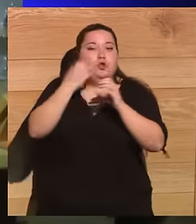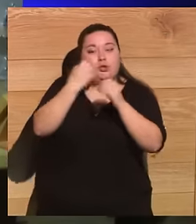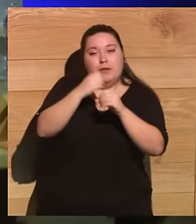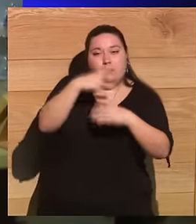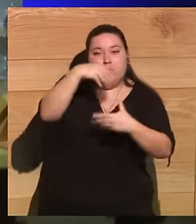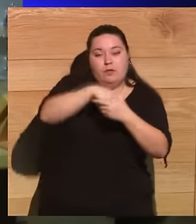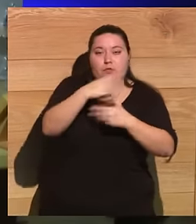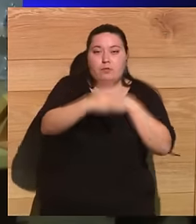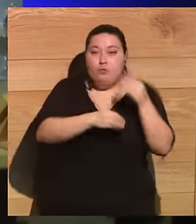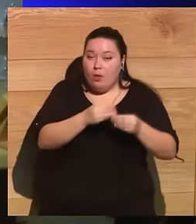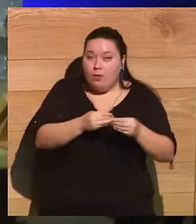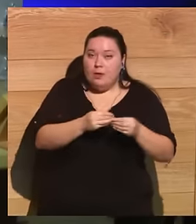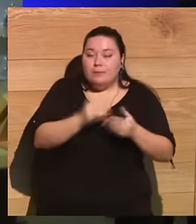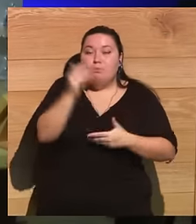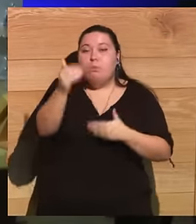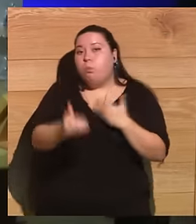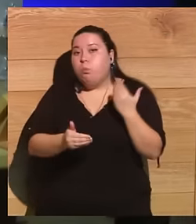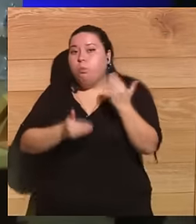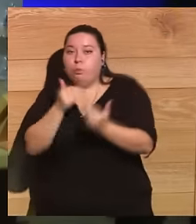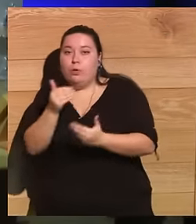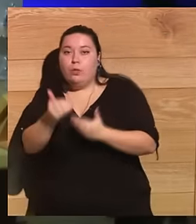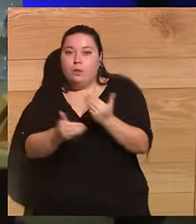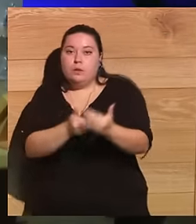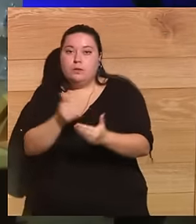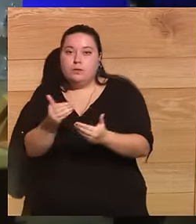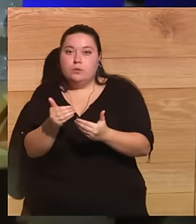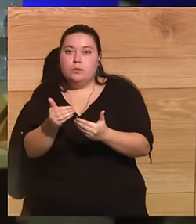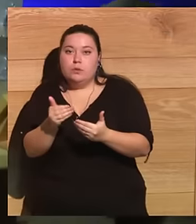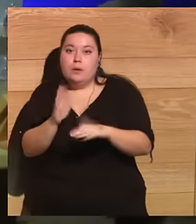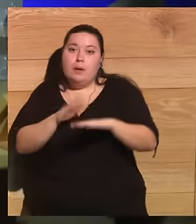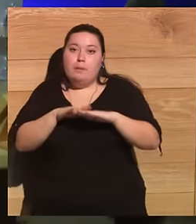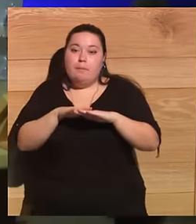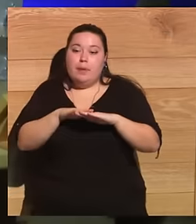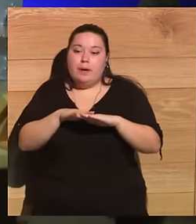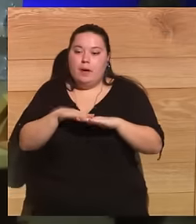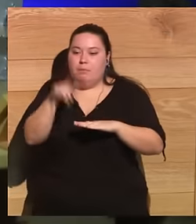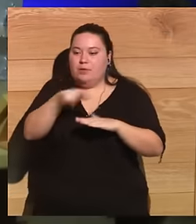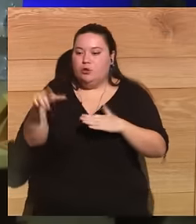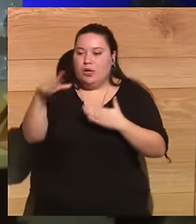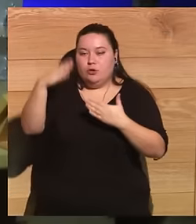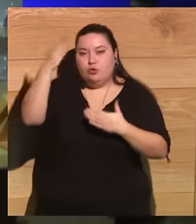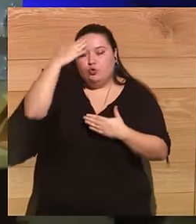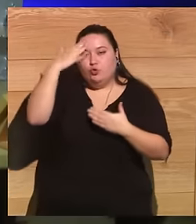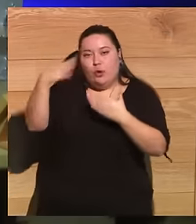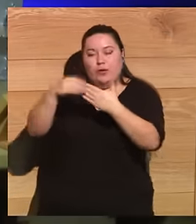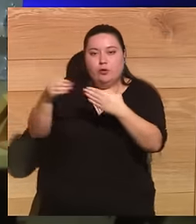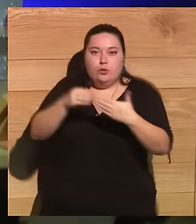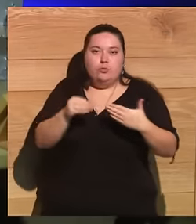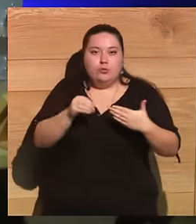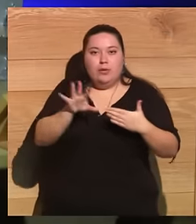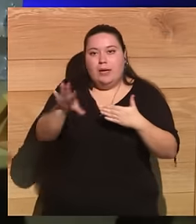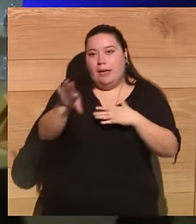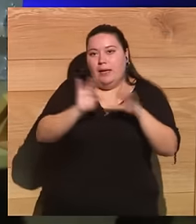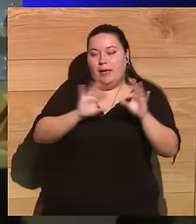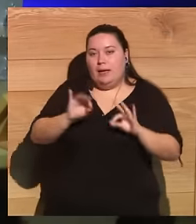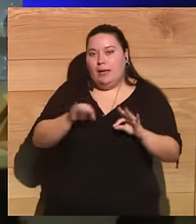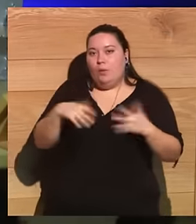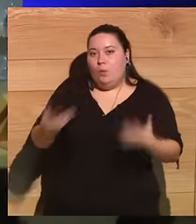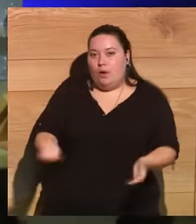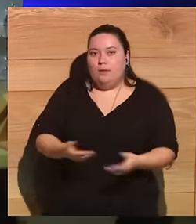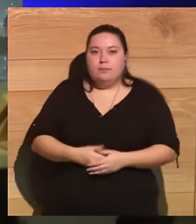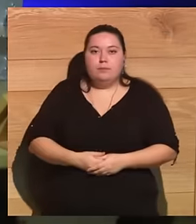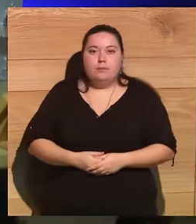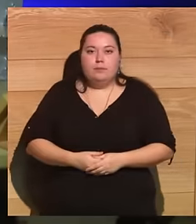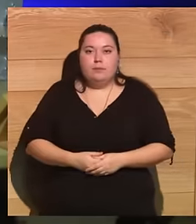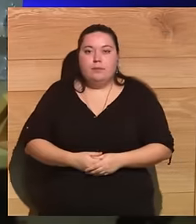laboratorio, ¿cómo es el proceso a la hora de elegir a los sujetos de tal manera que